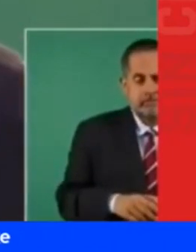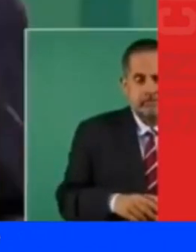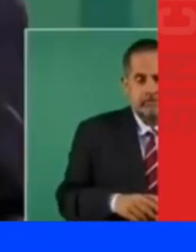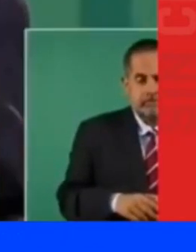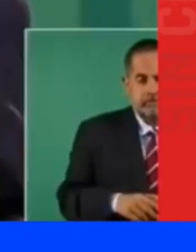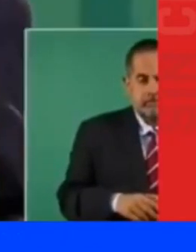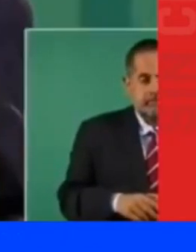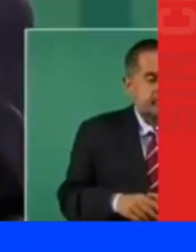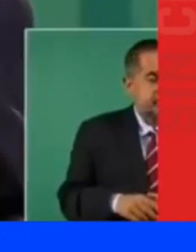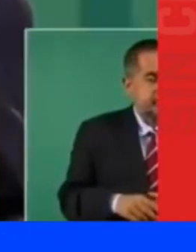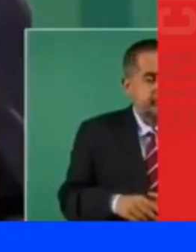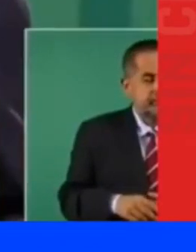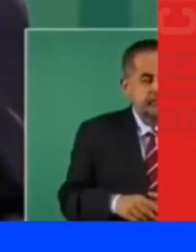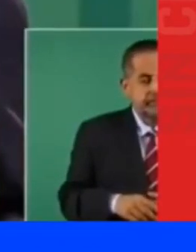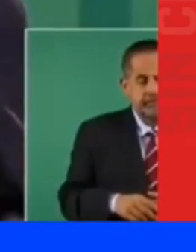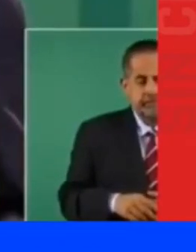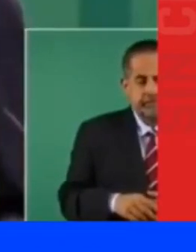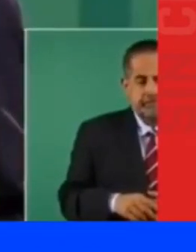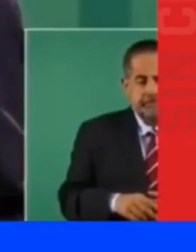para